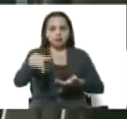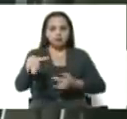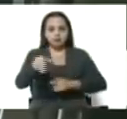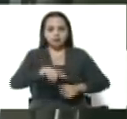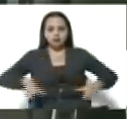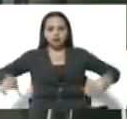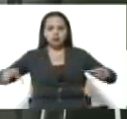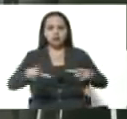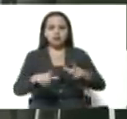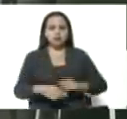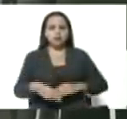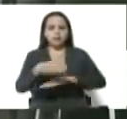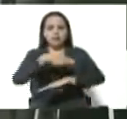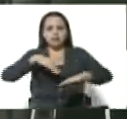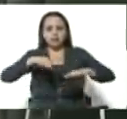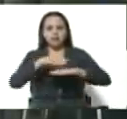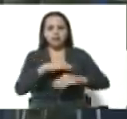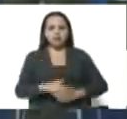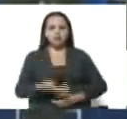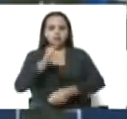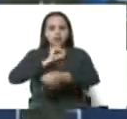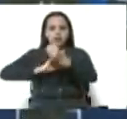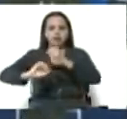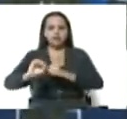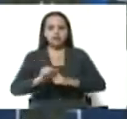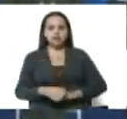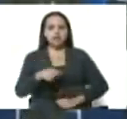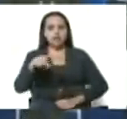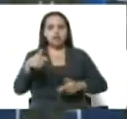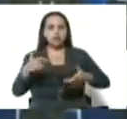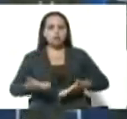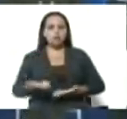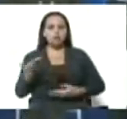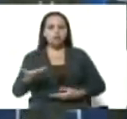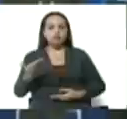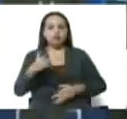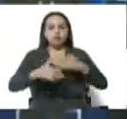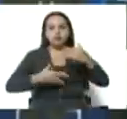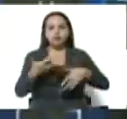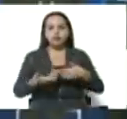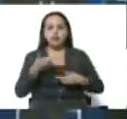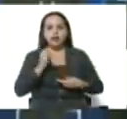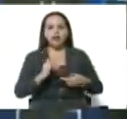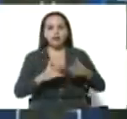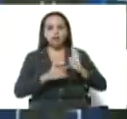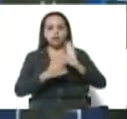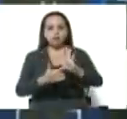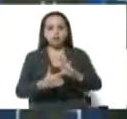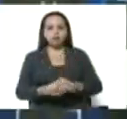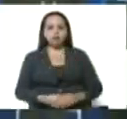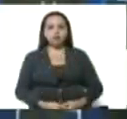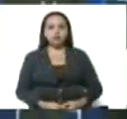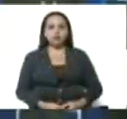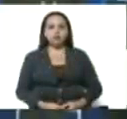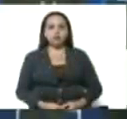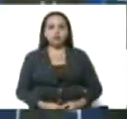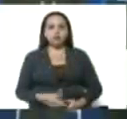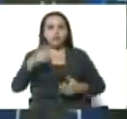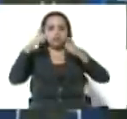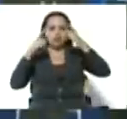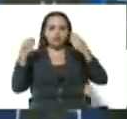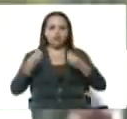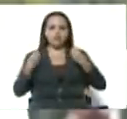del ministerio del poder popular para la defensa en este importante acto que destaca e incluye la patria sin